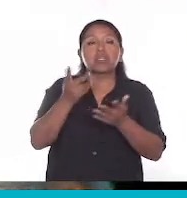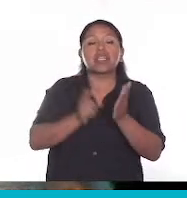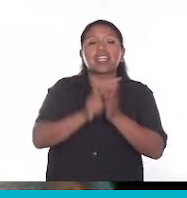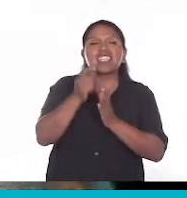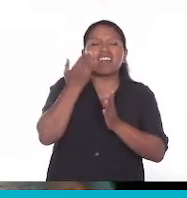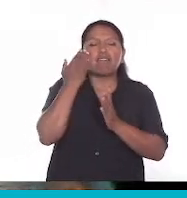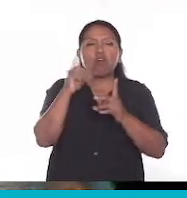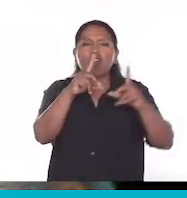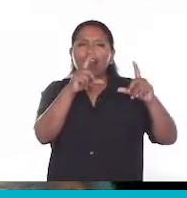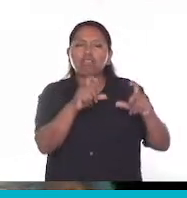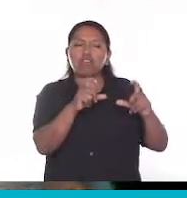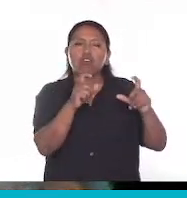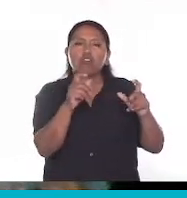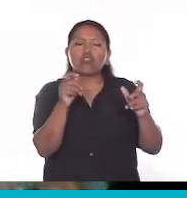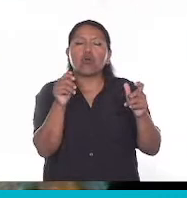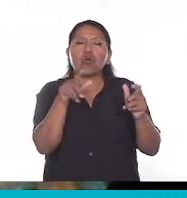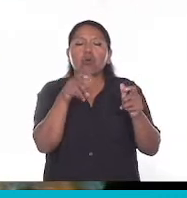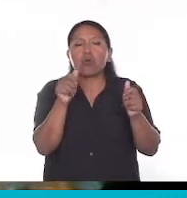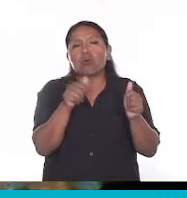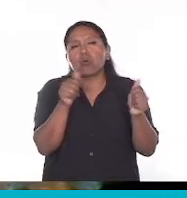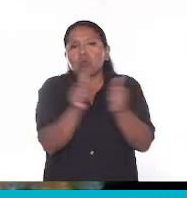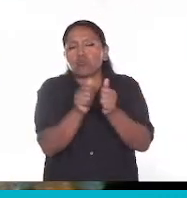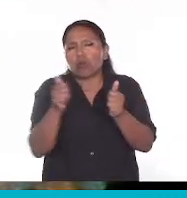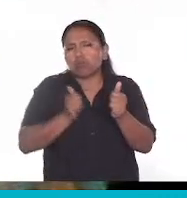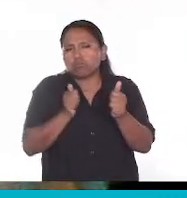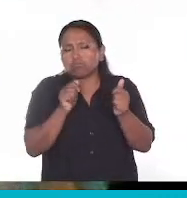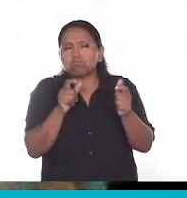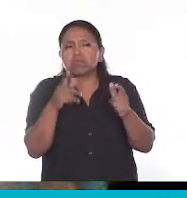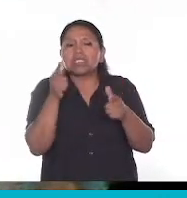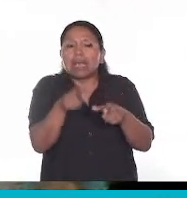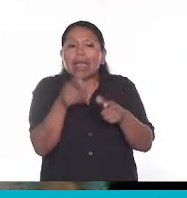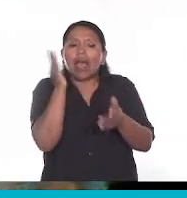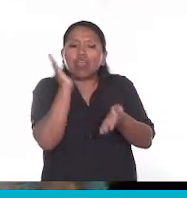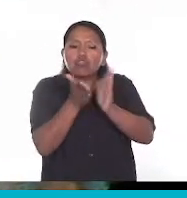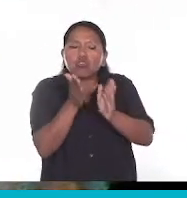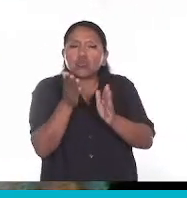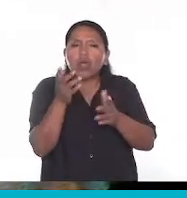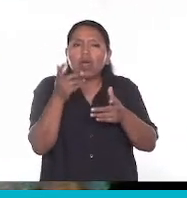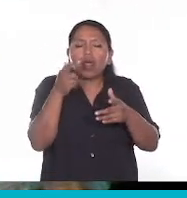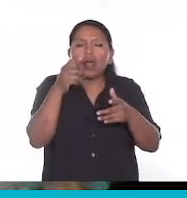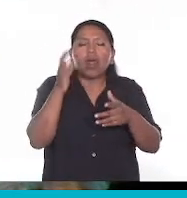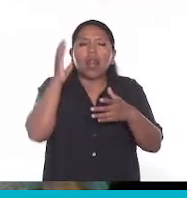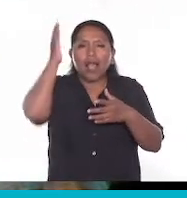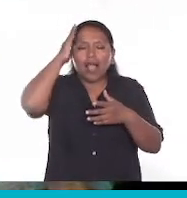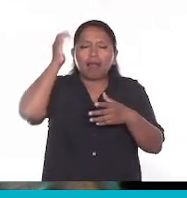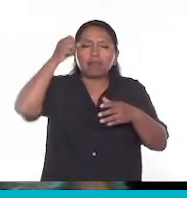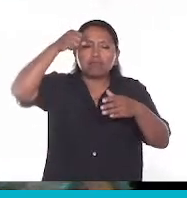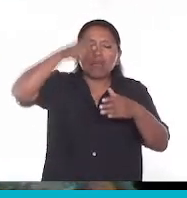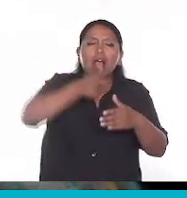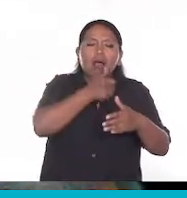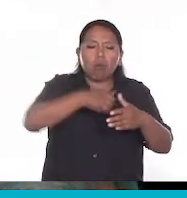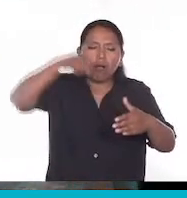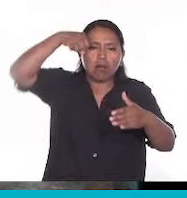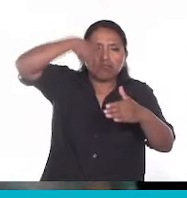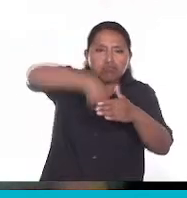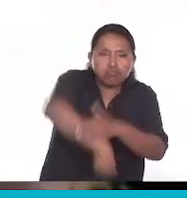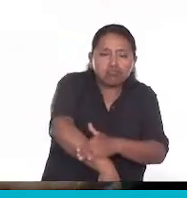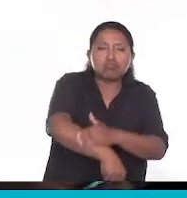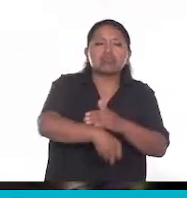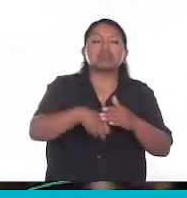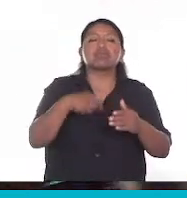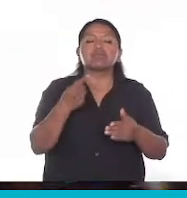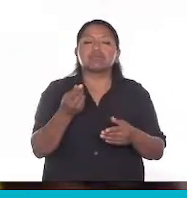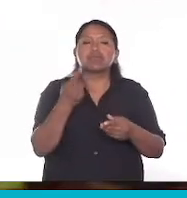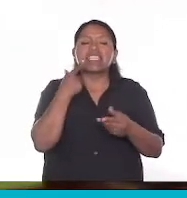una foto junto al cabo Primero Cabrera, donde está torturando a un soldado, sumergiéndole la cabeza en un charco de agua y publica en sus